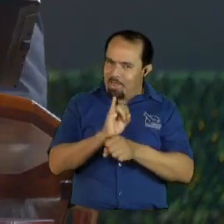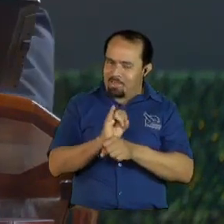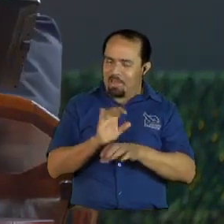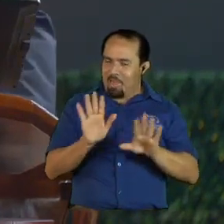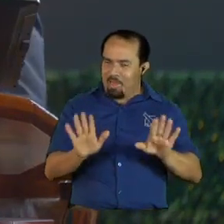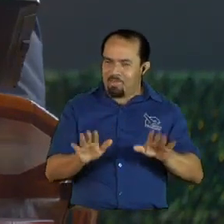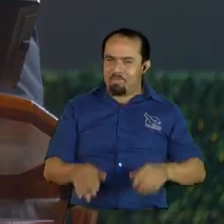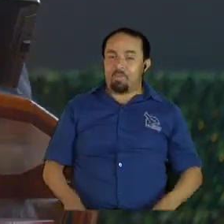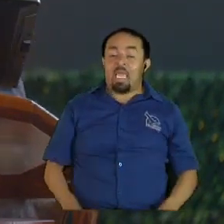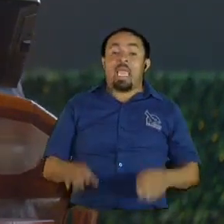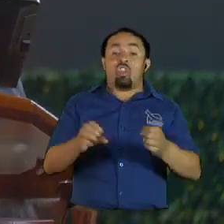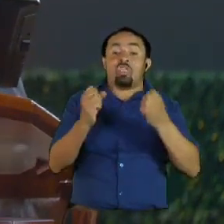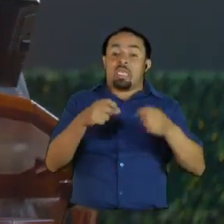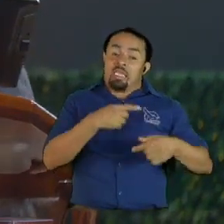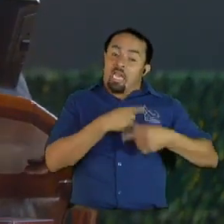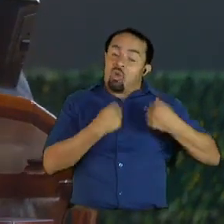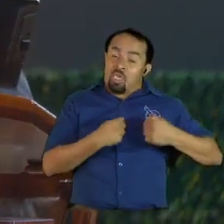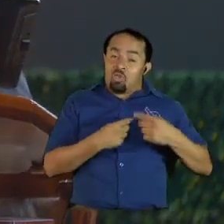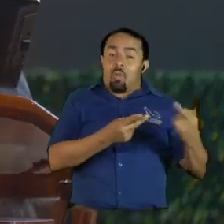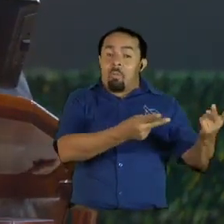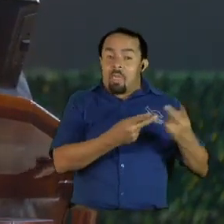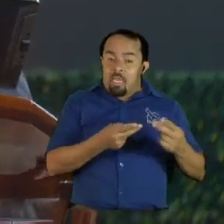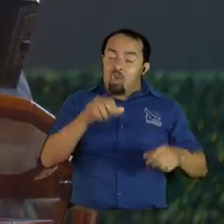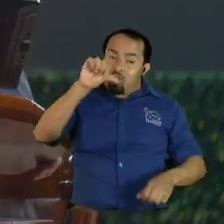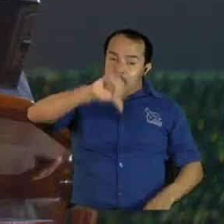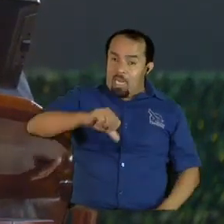corazón provienen los malos pensamientos.